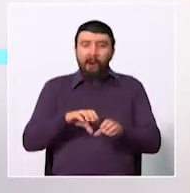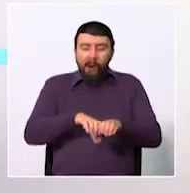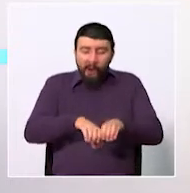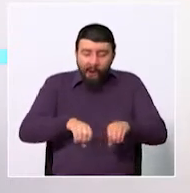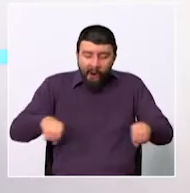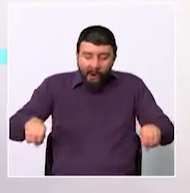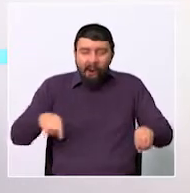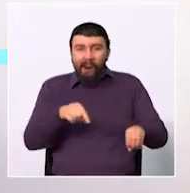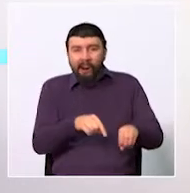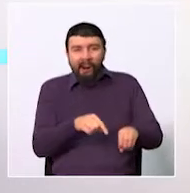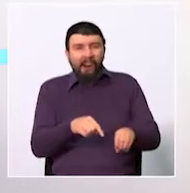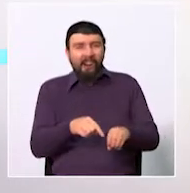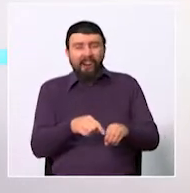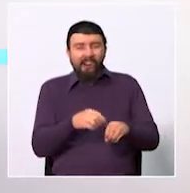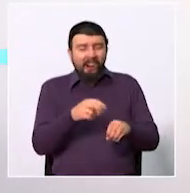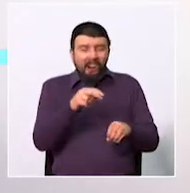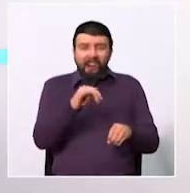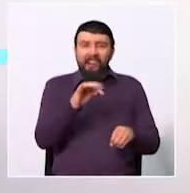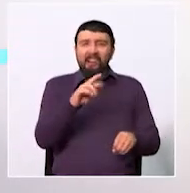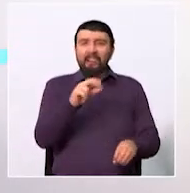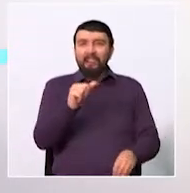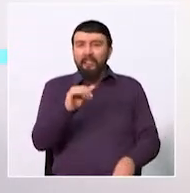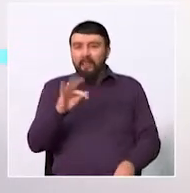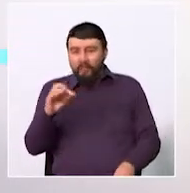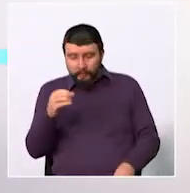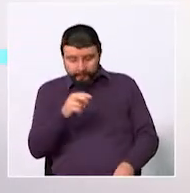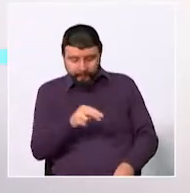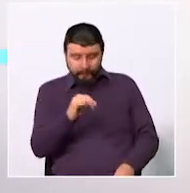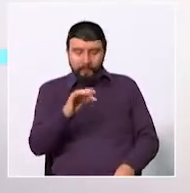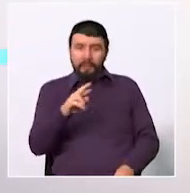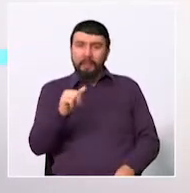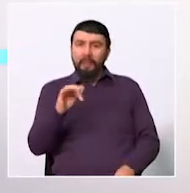lleno de nitritos nitratos sulfitos